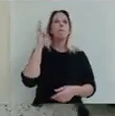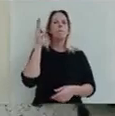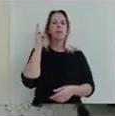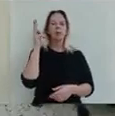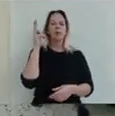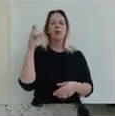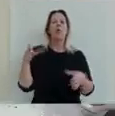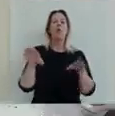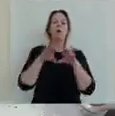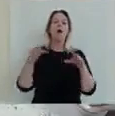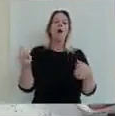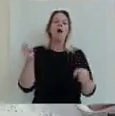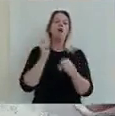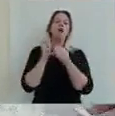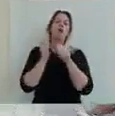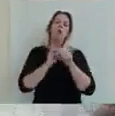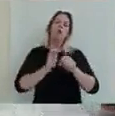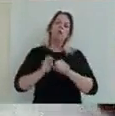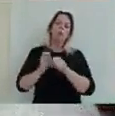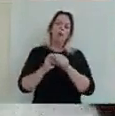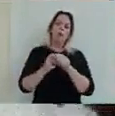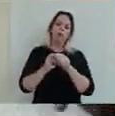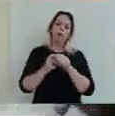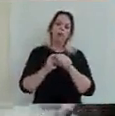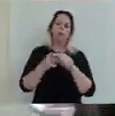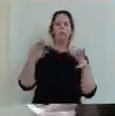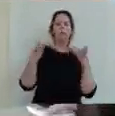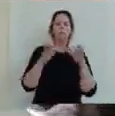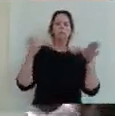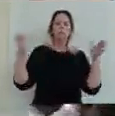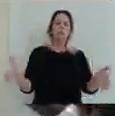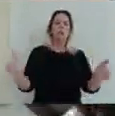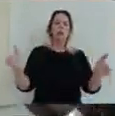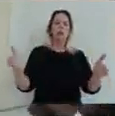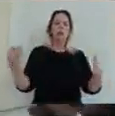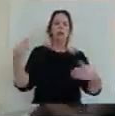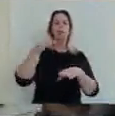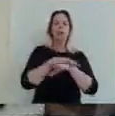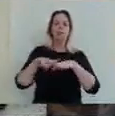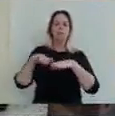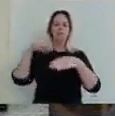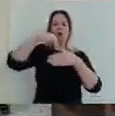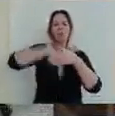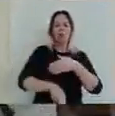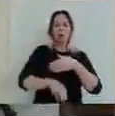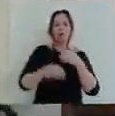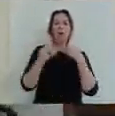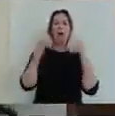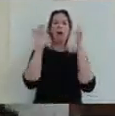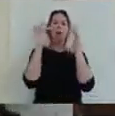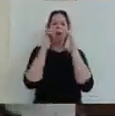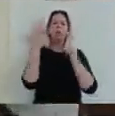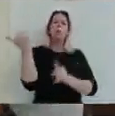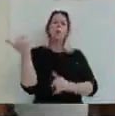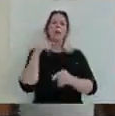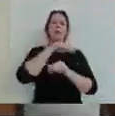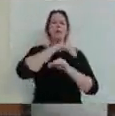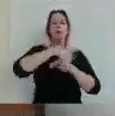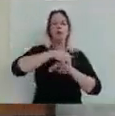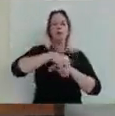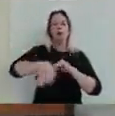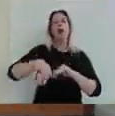Miño. Sí, voy a solicitar que esta nota pase a la Comisión de Legislación, señora Presidenta. Pongo a consideración la moción de la concejal